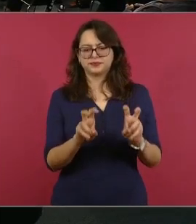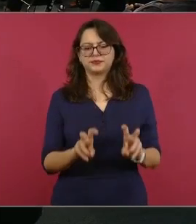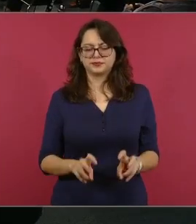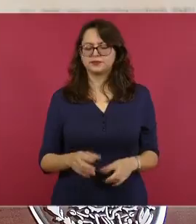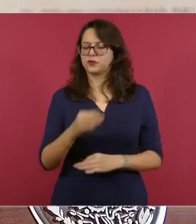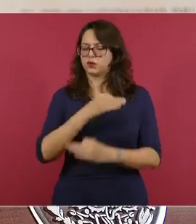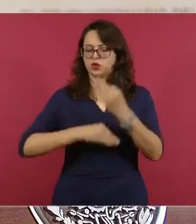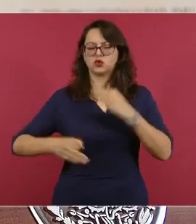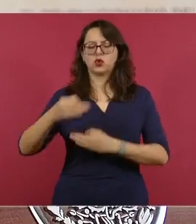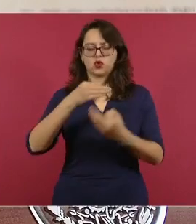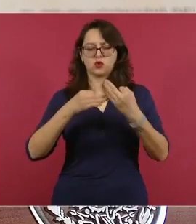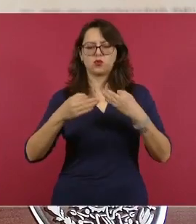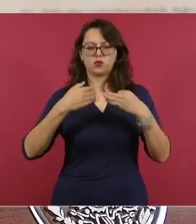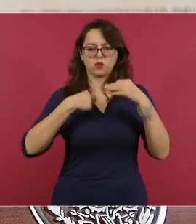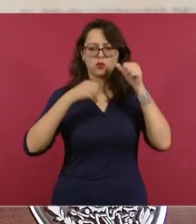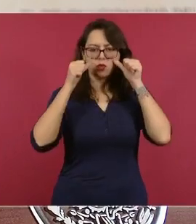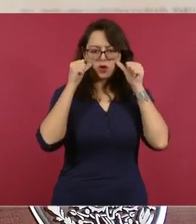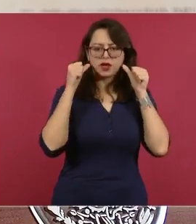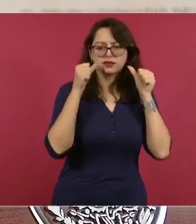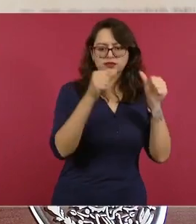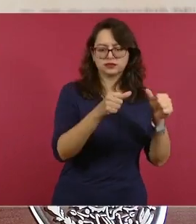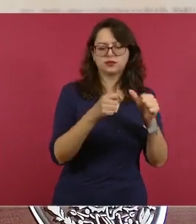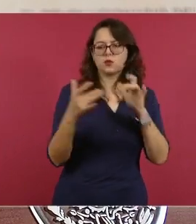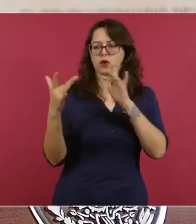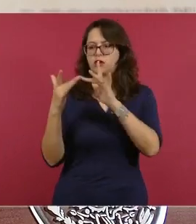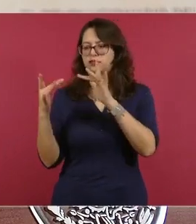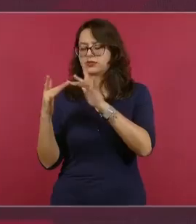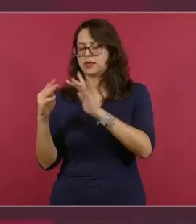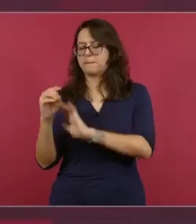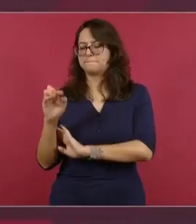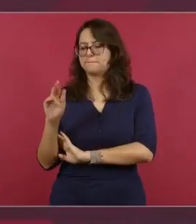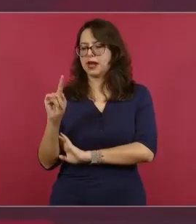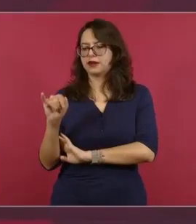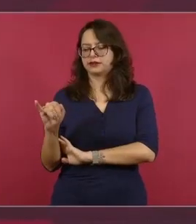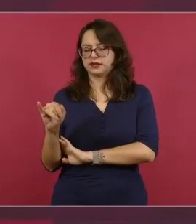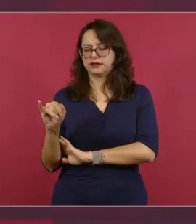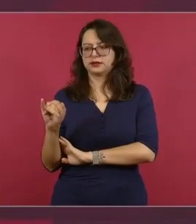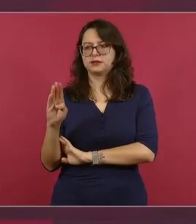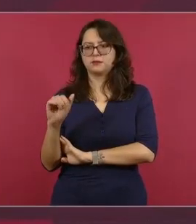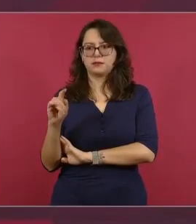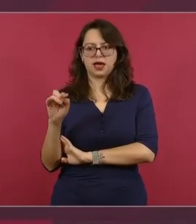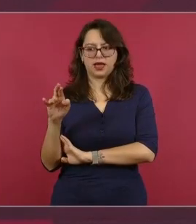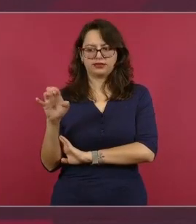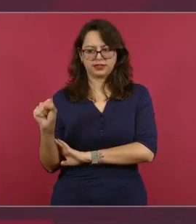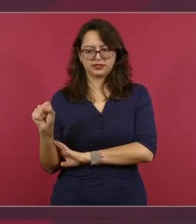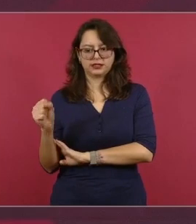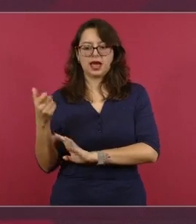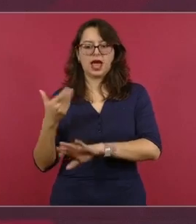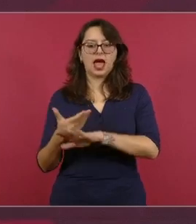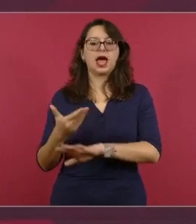con Martí Batres, ya lo estaba atendiendo